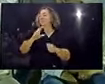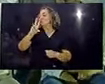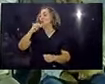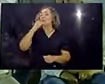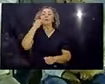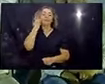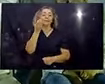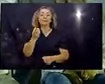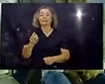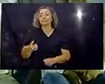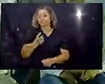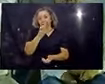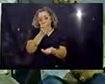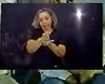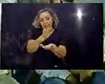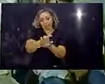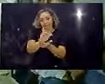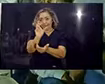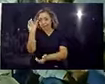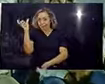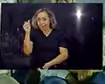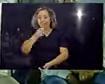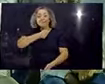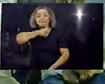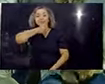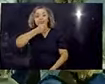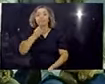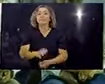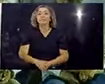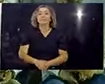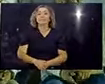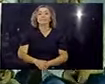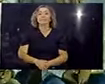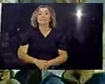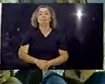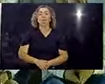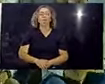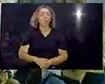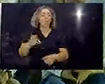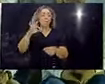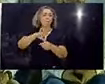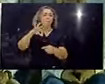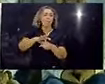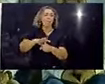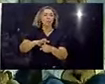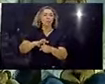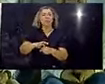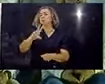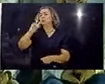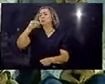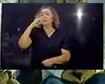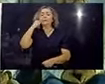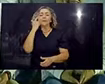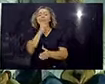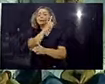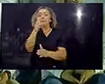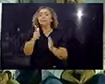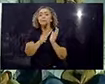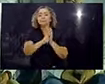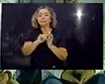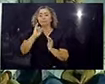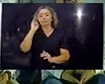adultos mayores cada año votan en contra de la ley de ingresos y del presupuesto de gresos donde